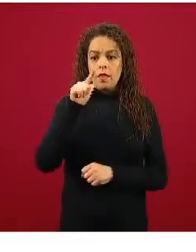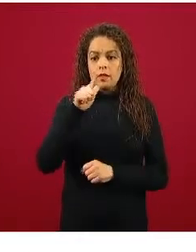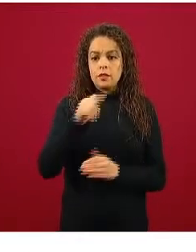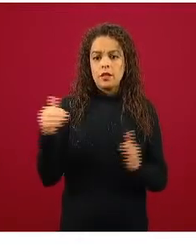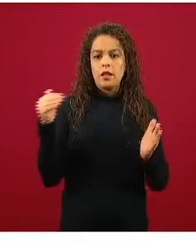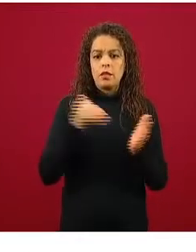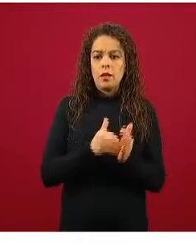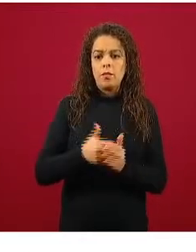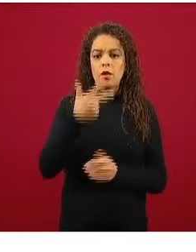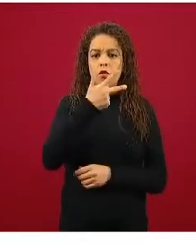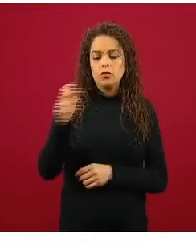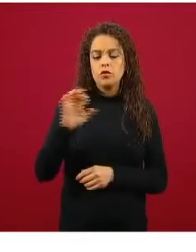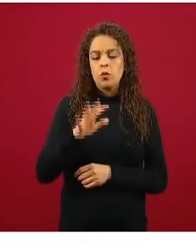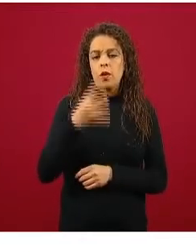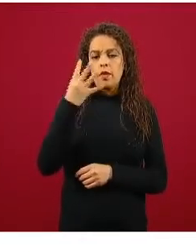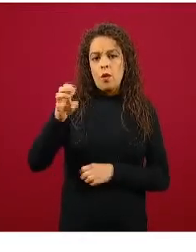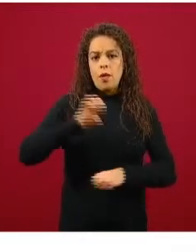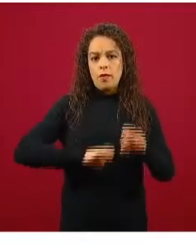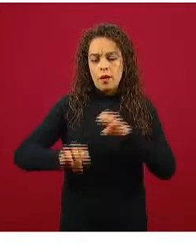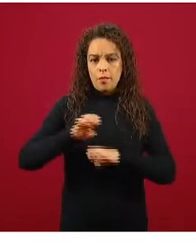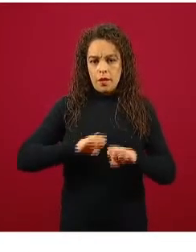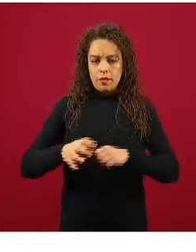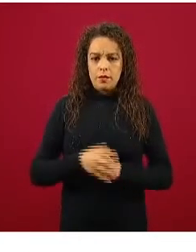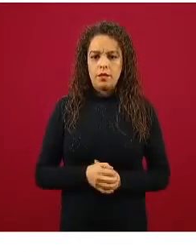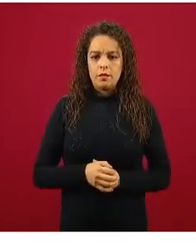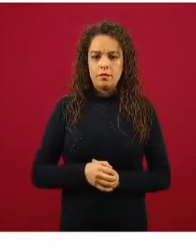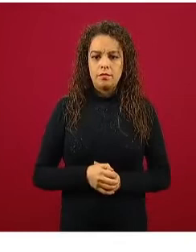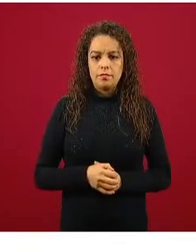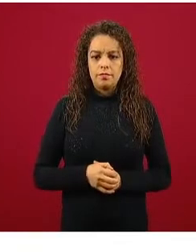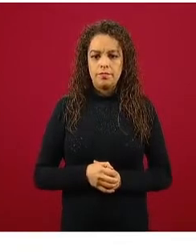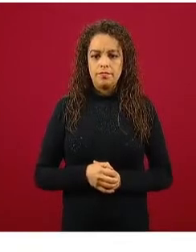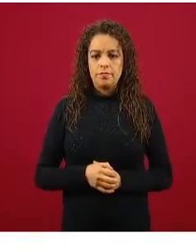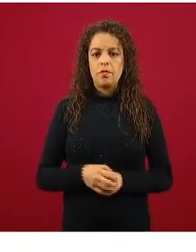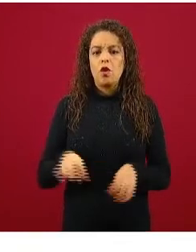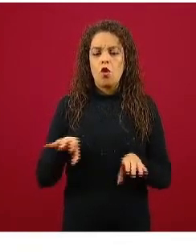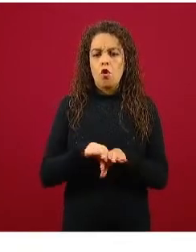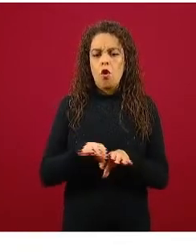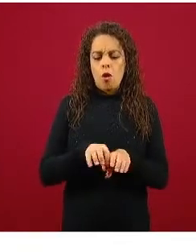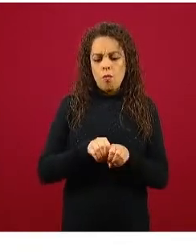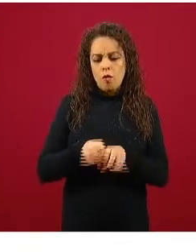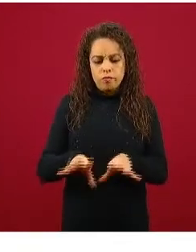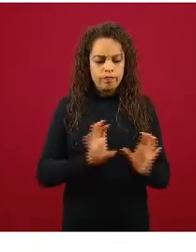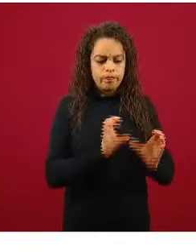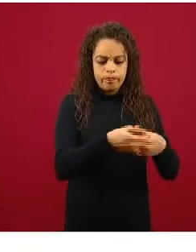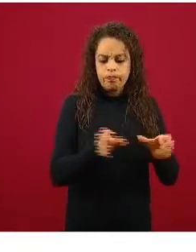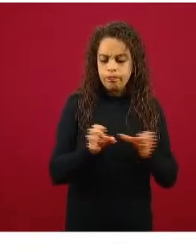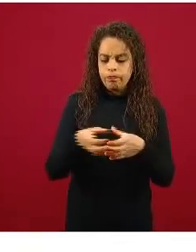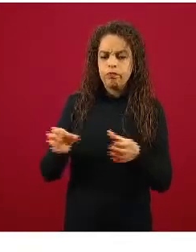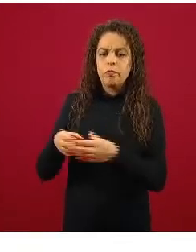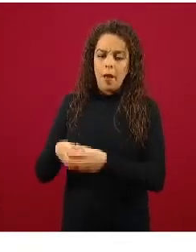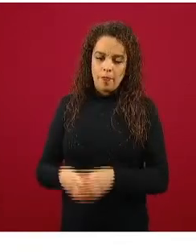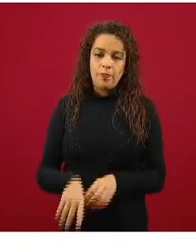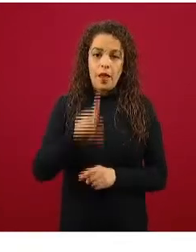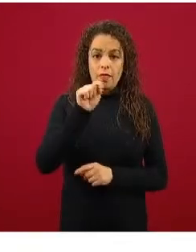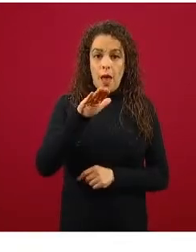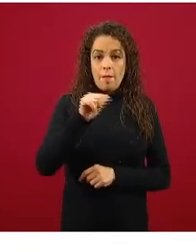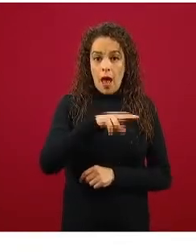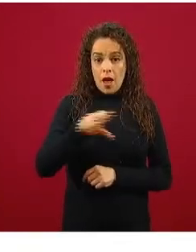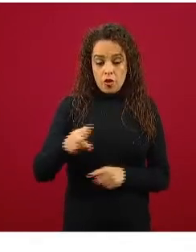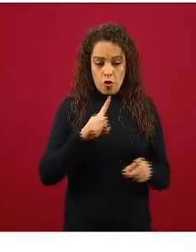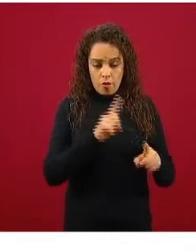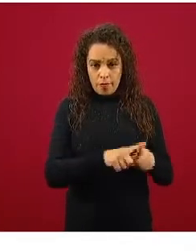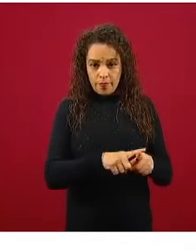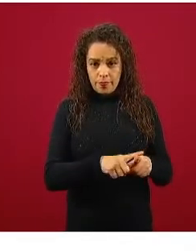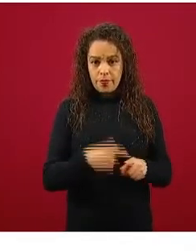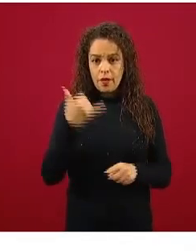17,854 empresas distribuidas de esta manera por su tamaño y al sector al que pertenecen. Esto ha sido muy importante por una